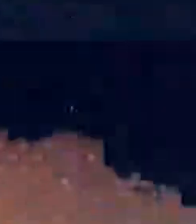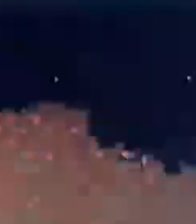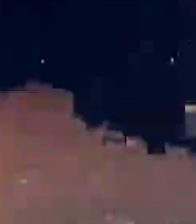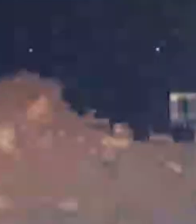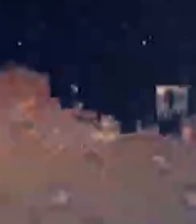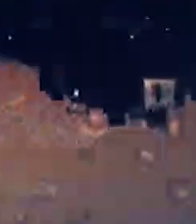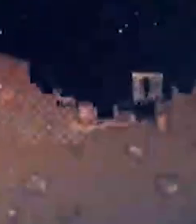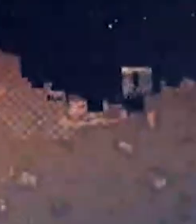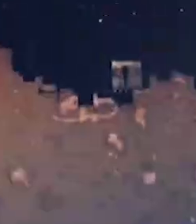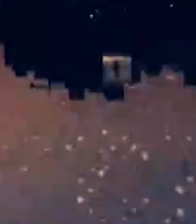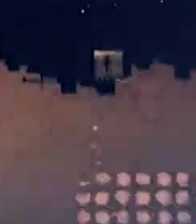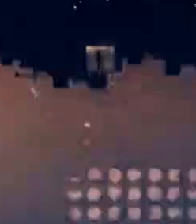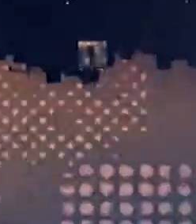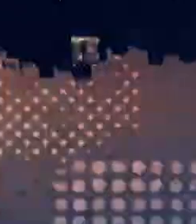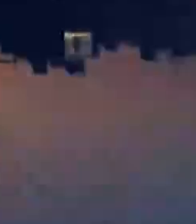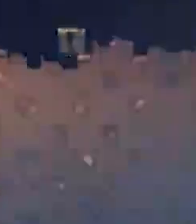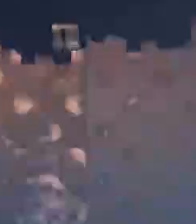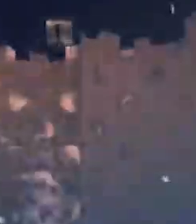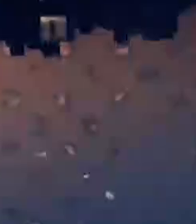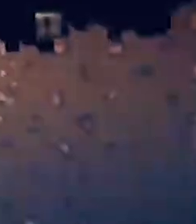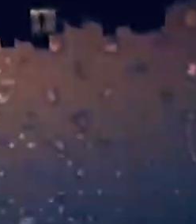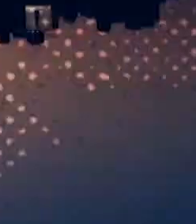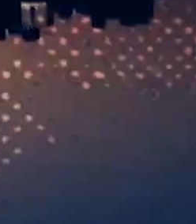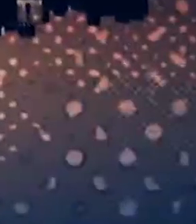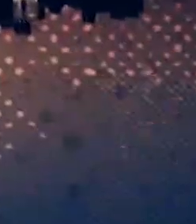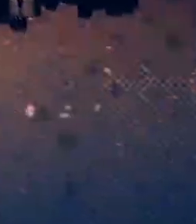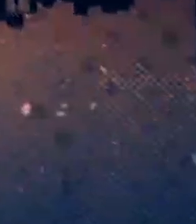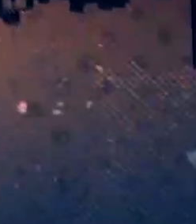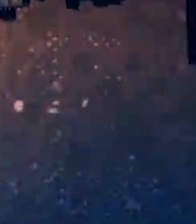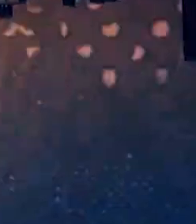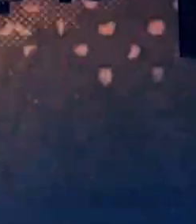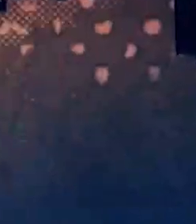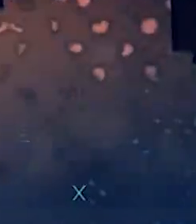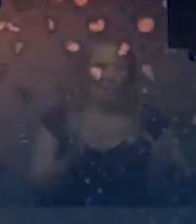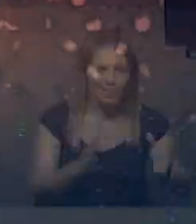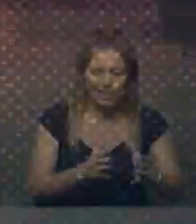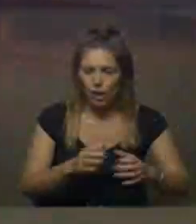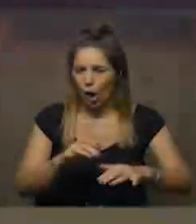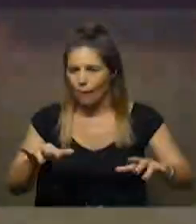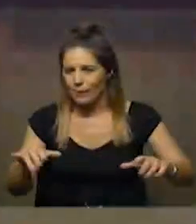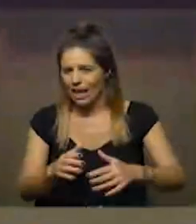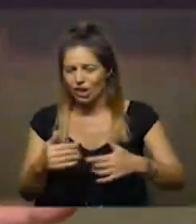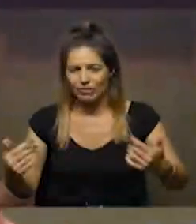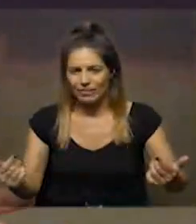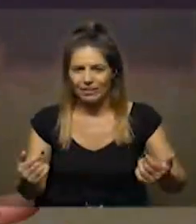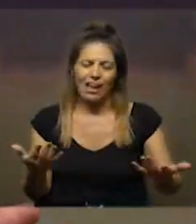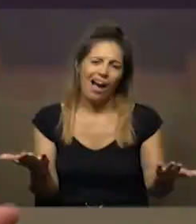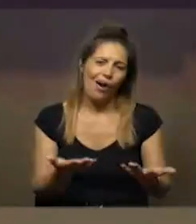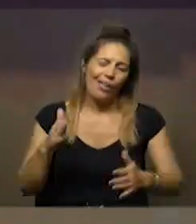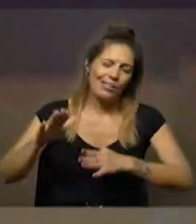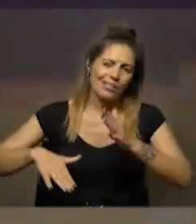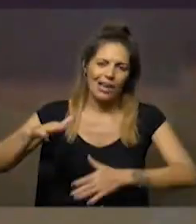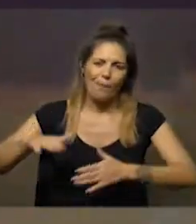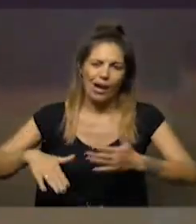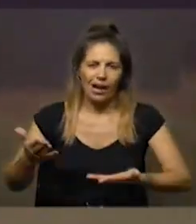Vuelve, historias cotidianas en un puzzle diferente. Hablando, la gente se entiende. Perfecto. Estamos en las llamadas,